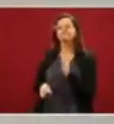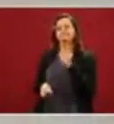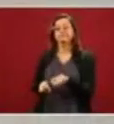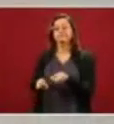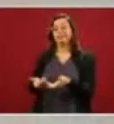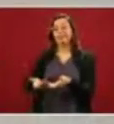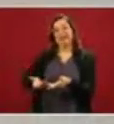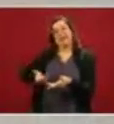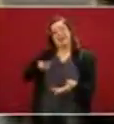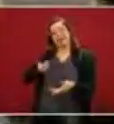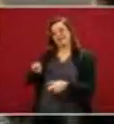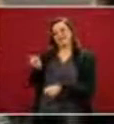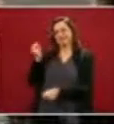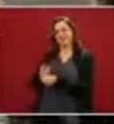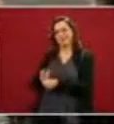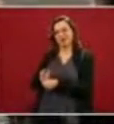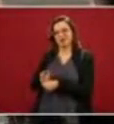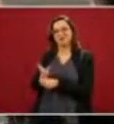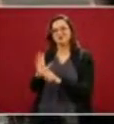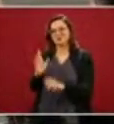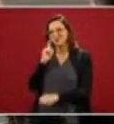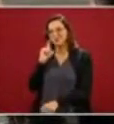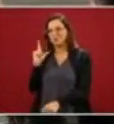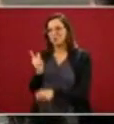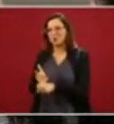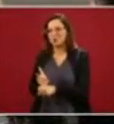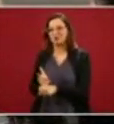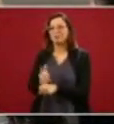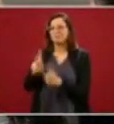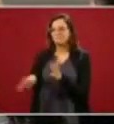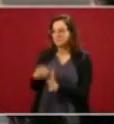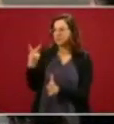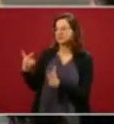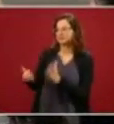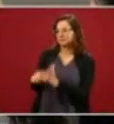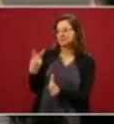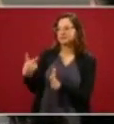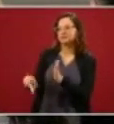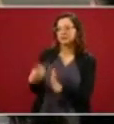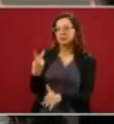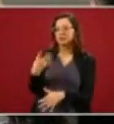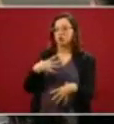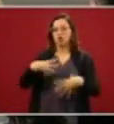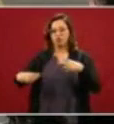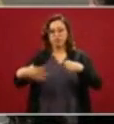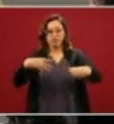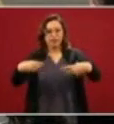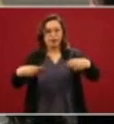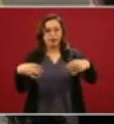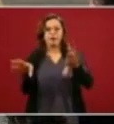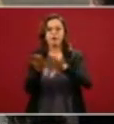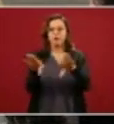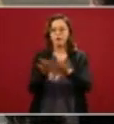poder transmitirse por los mecanismos que se han explicado una y otra vez, por la vía respiratoria, por